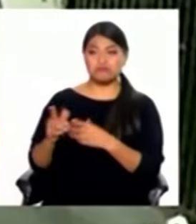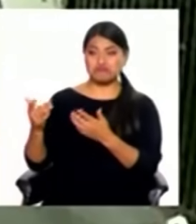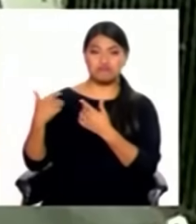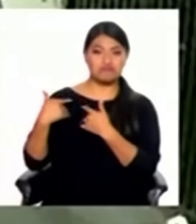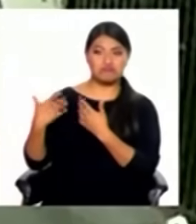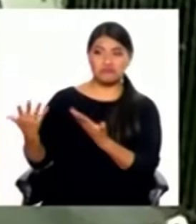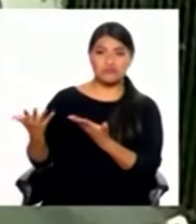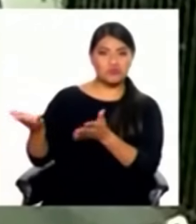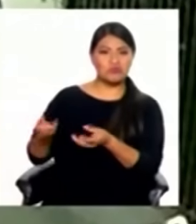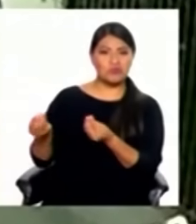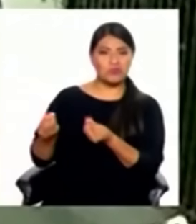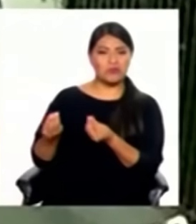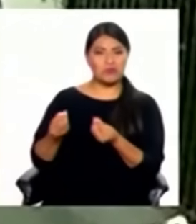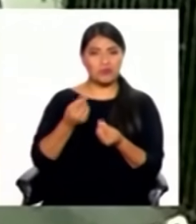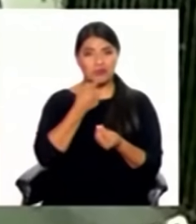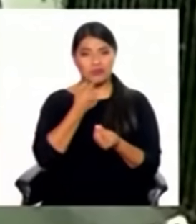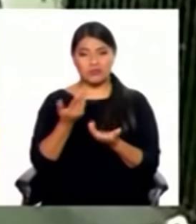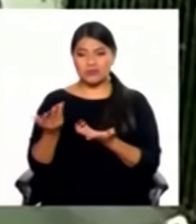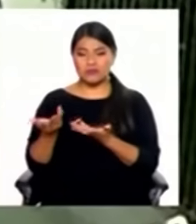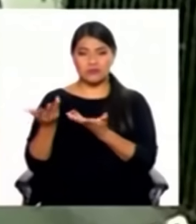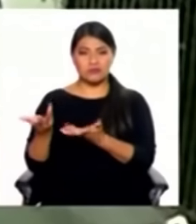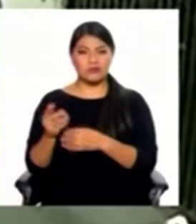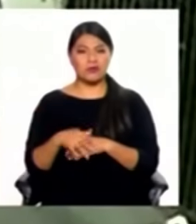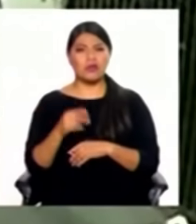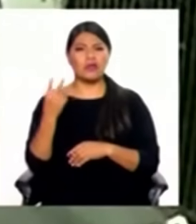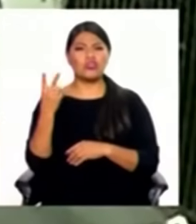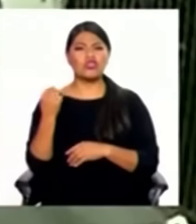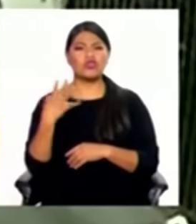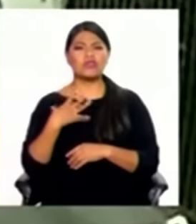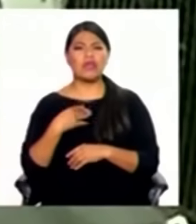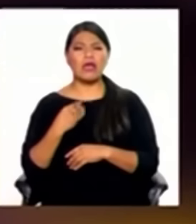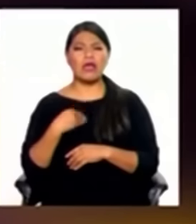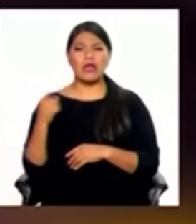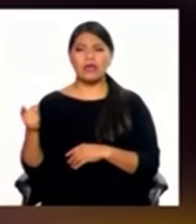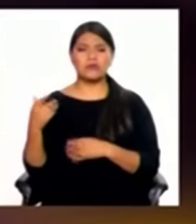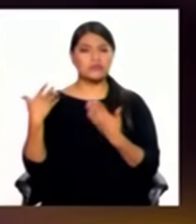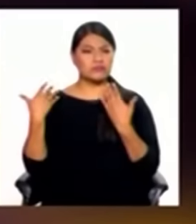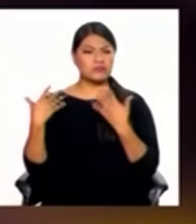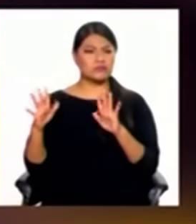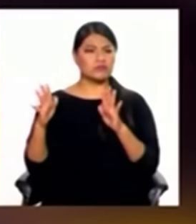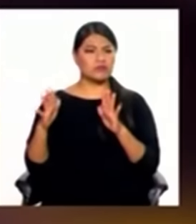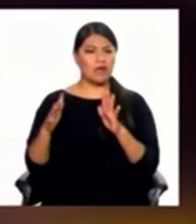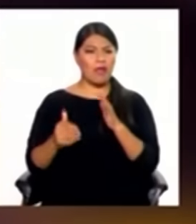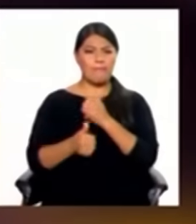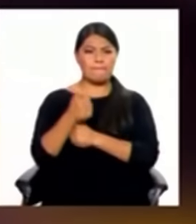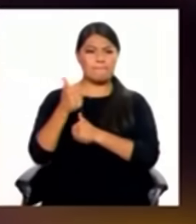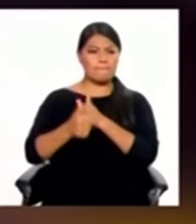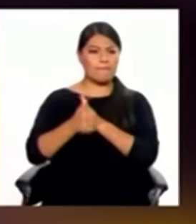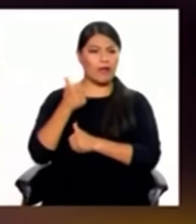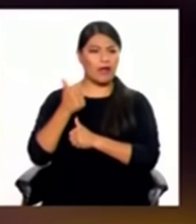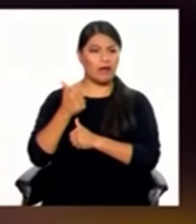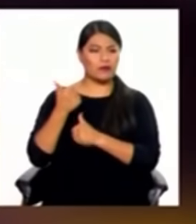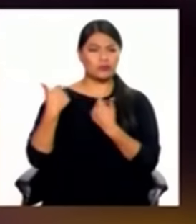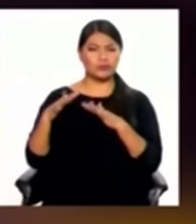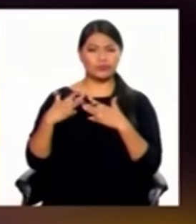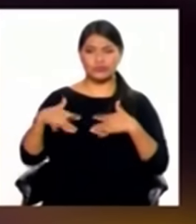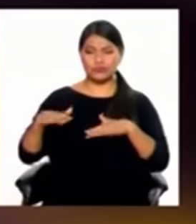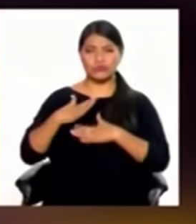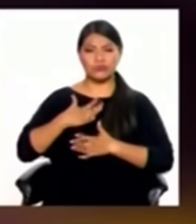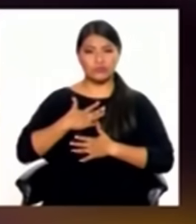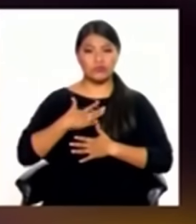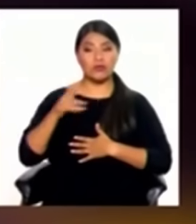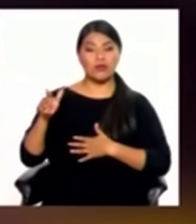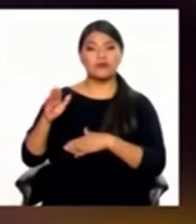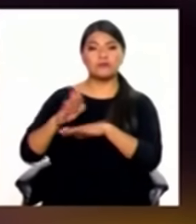no tiene por dónde justificarse, francamente, lo que sucedió. Exacto, apenas 12 años y es víctima de la inseguridad, de la insanía de estos sujetos, que hay